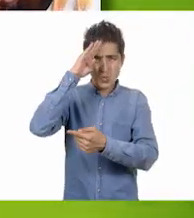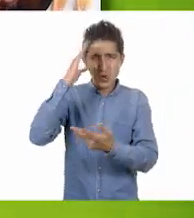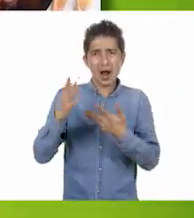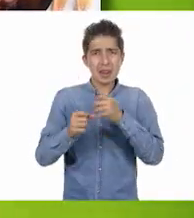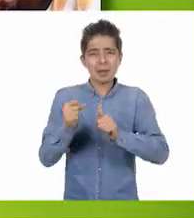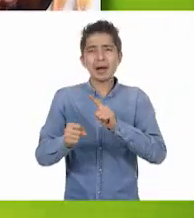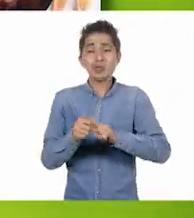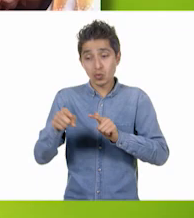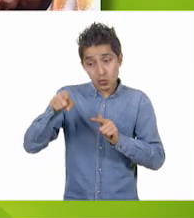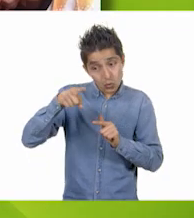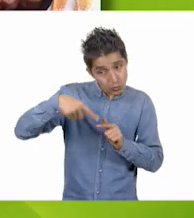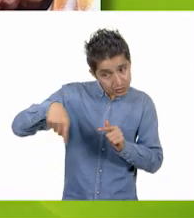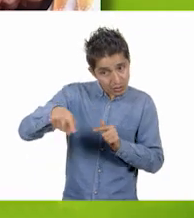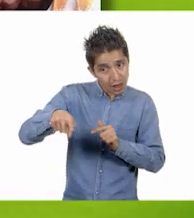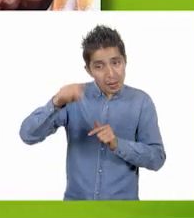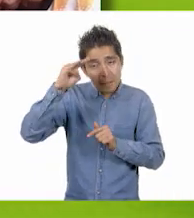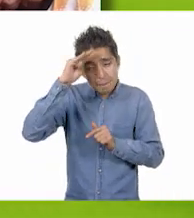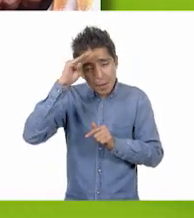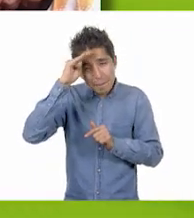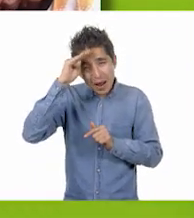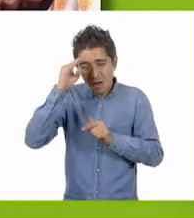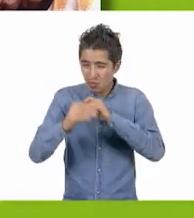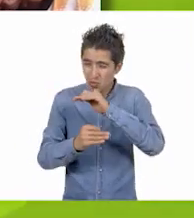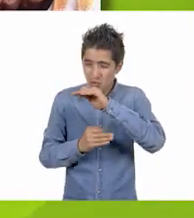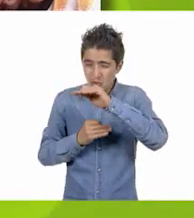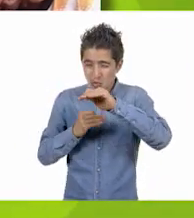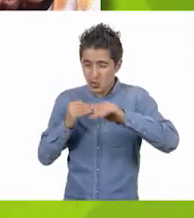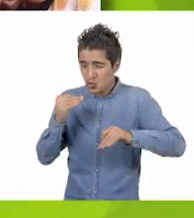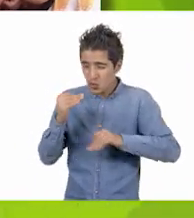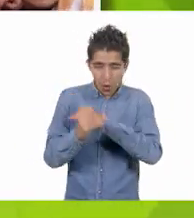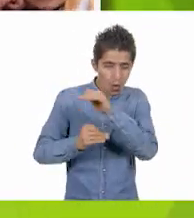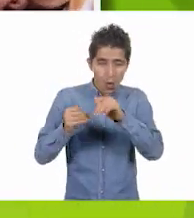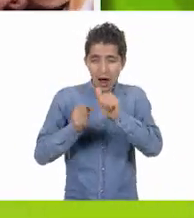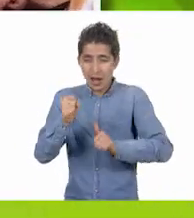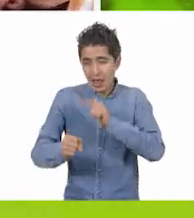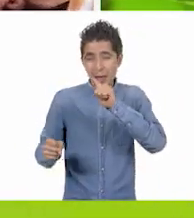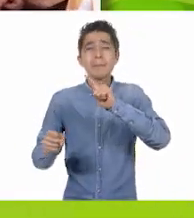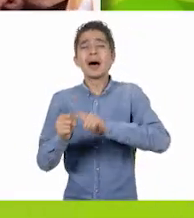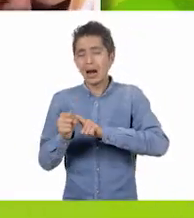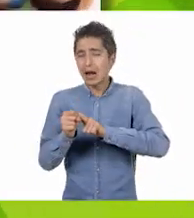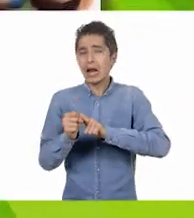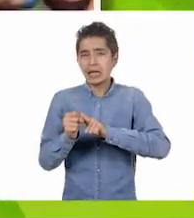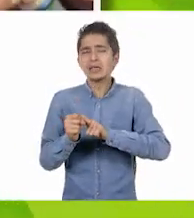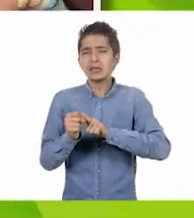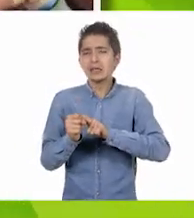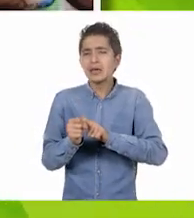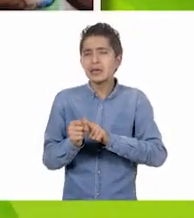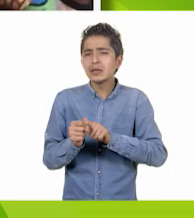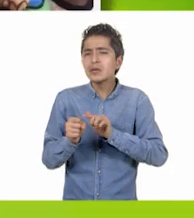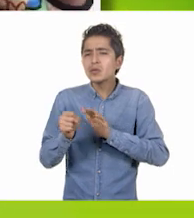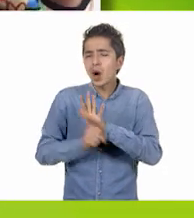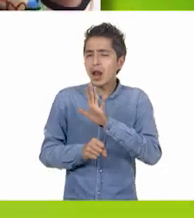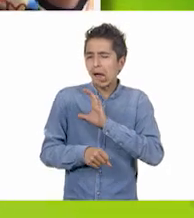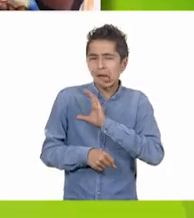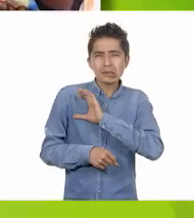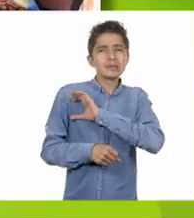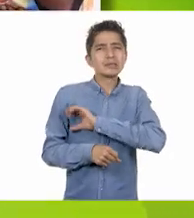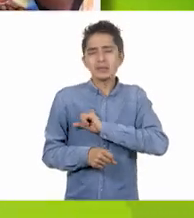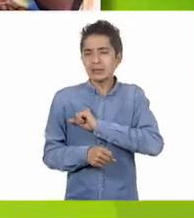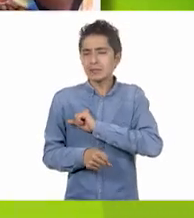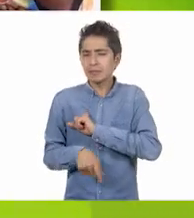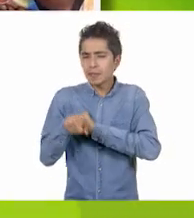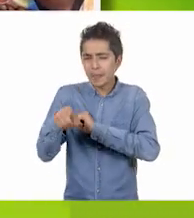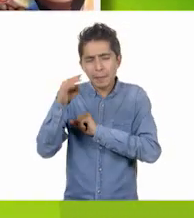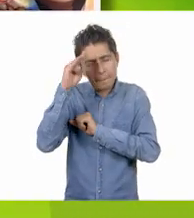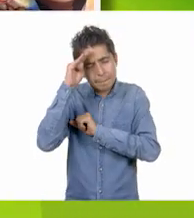pienses como de todos los animales que conoces, todos ellos, ¿cuál es tu favorito? Y que pienses